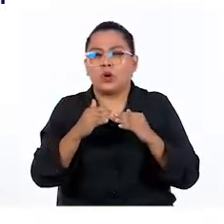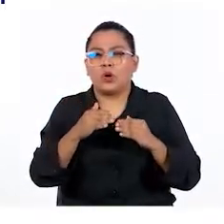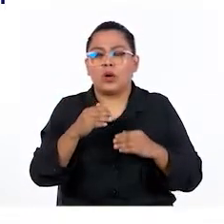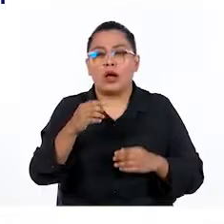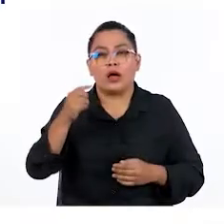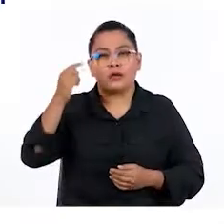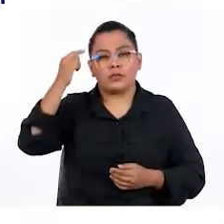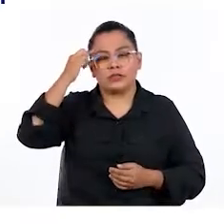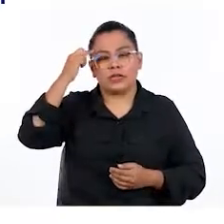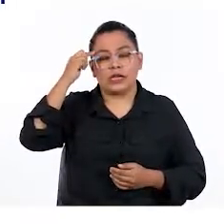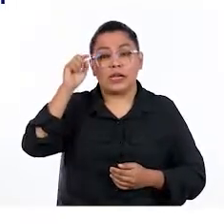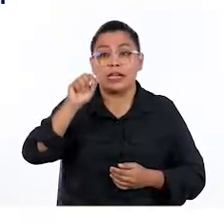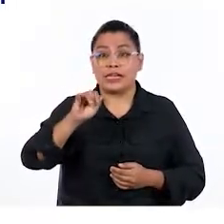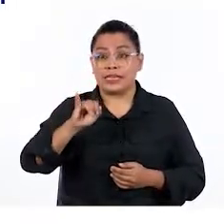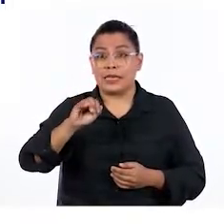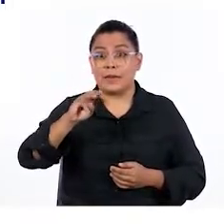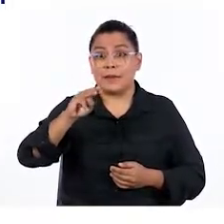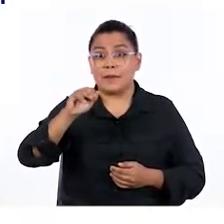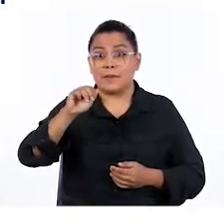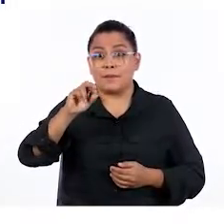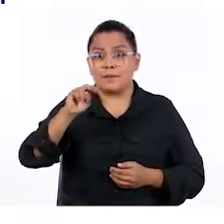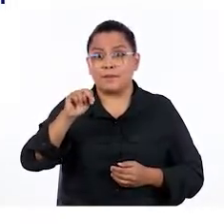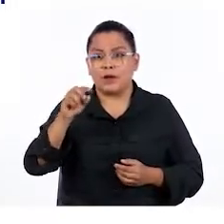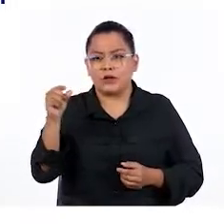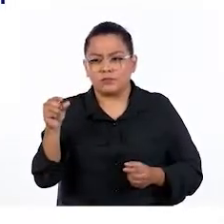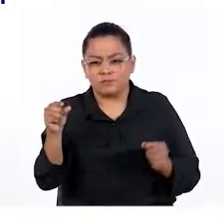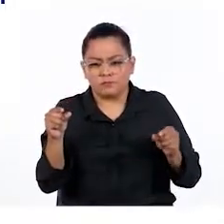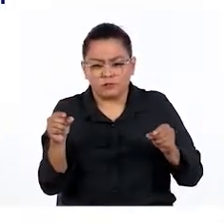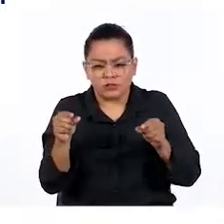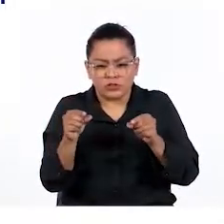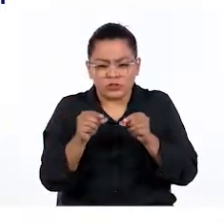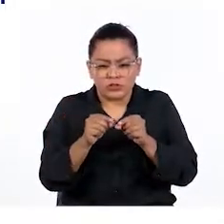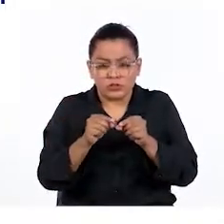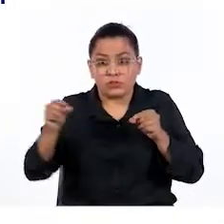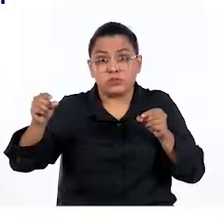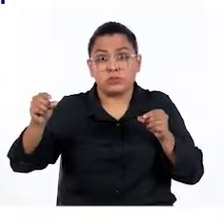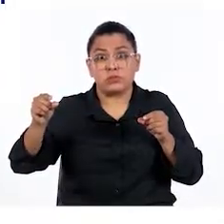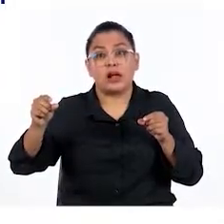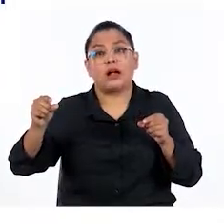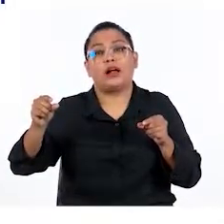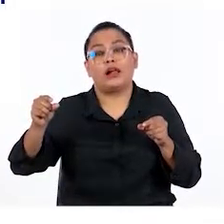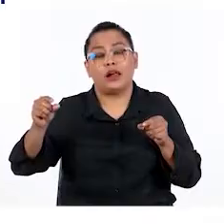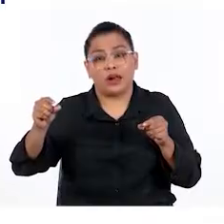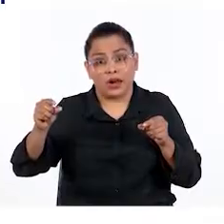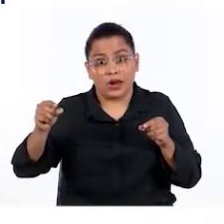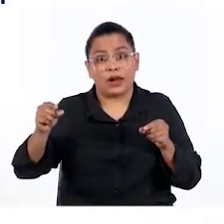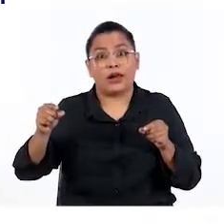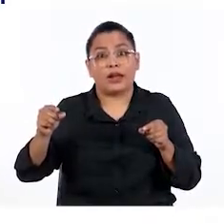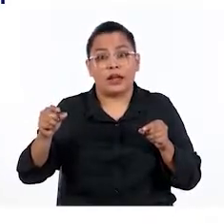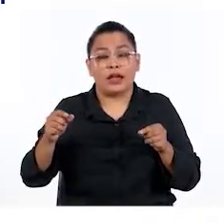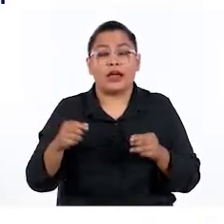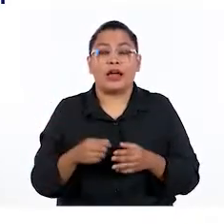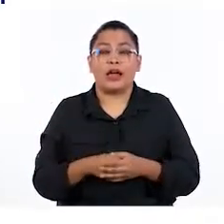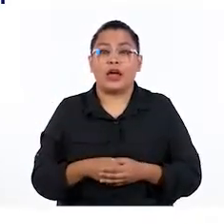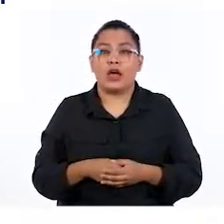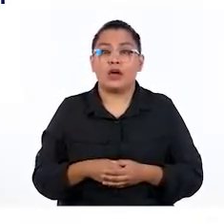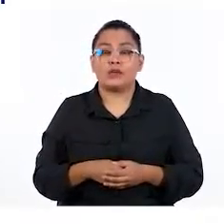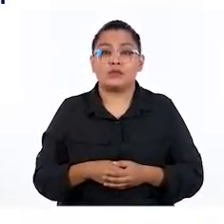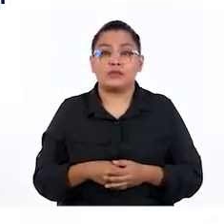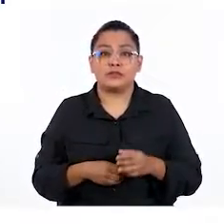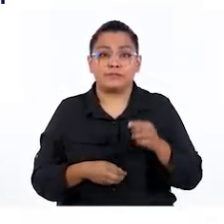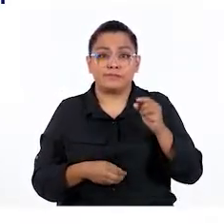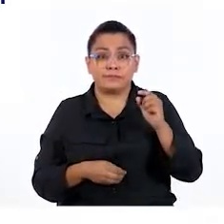colocar imanes con el mismo polo unos junto al otro. Provoca una repulsión. Entonces, uno de